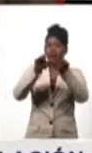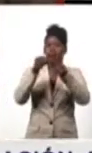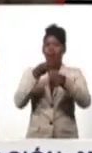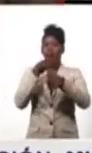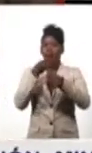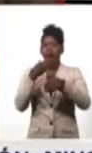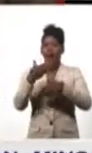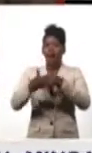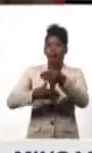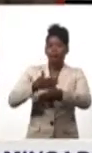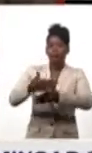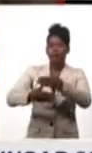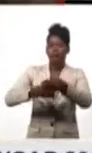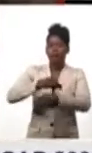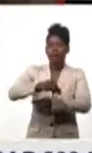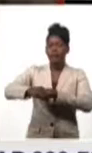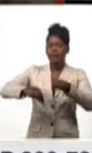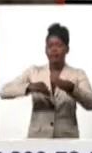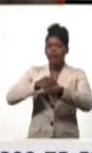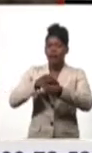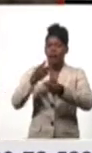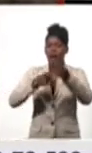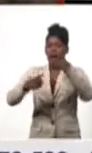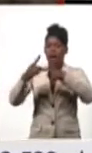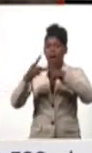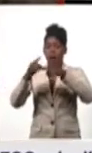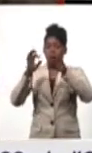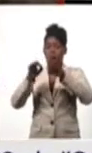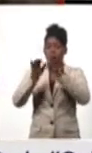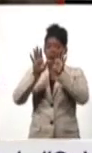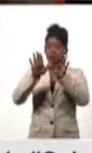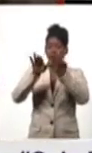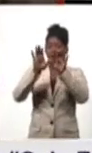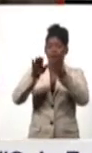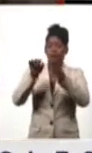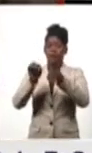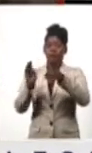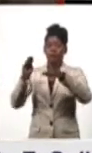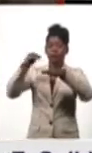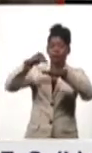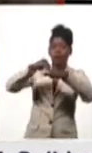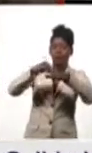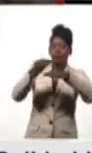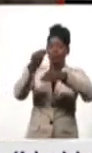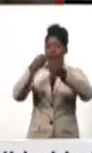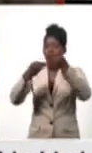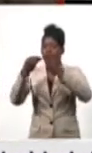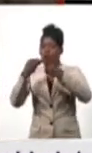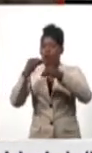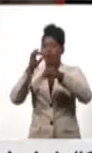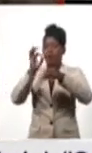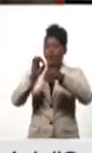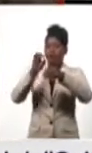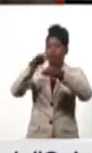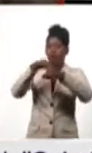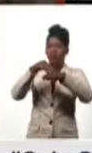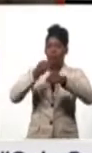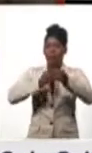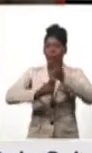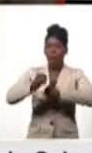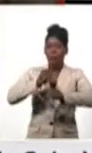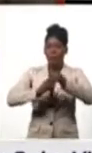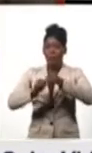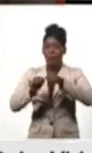esas zonas como refugio, como fuentes de alimentación, como zonas para su reproducción.